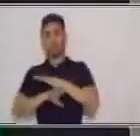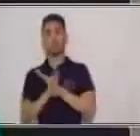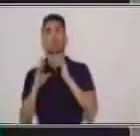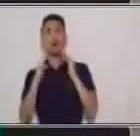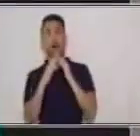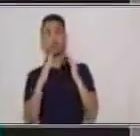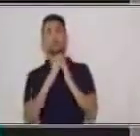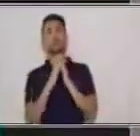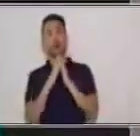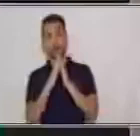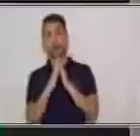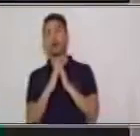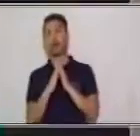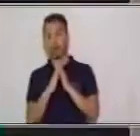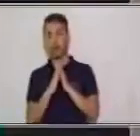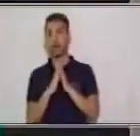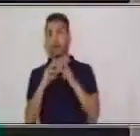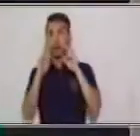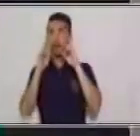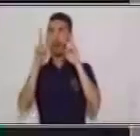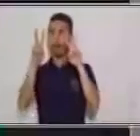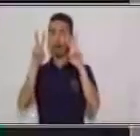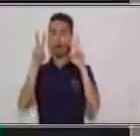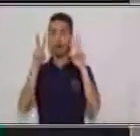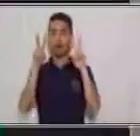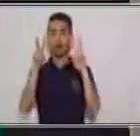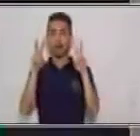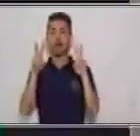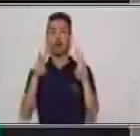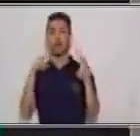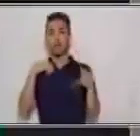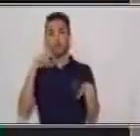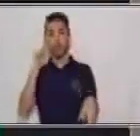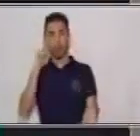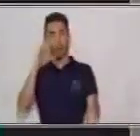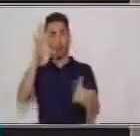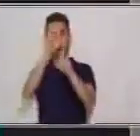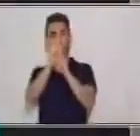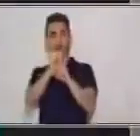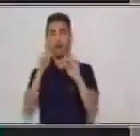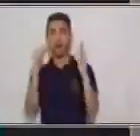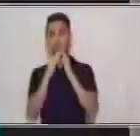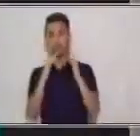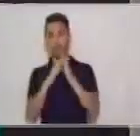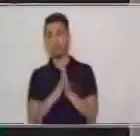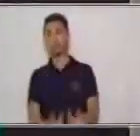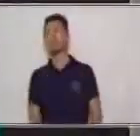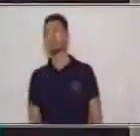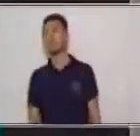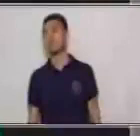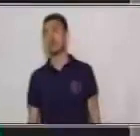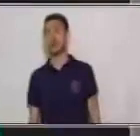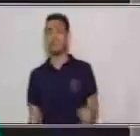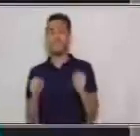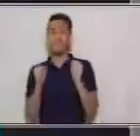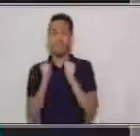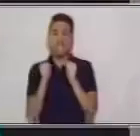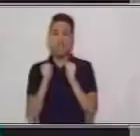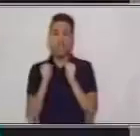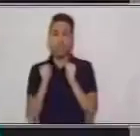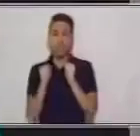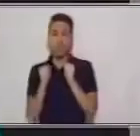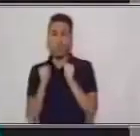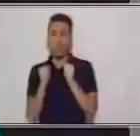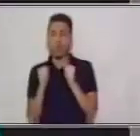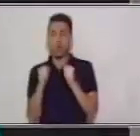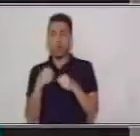¿verdad? Entonces con el sentido de la vista identificamos que es una casa. Pero si hablamos de frío, muchos dirán, el frío, pero